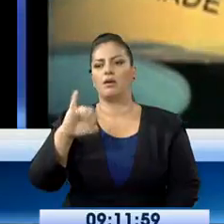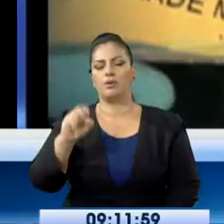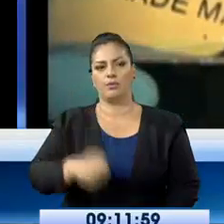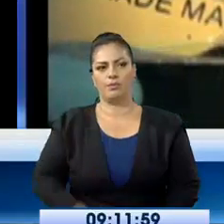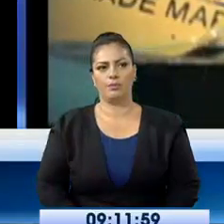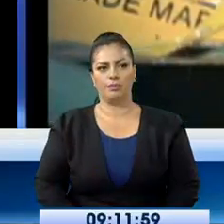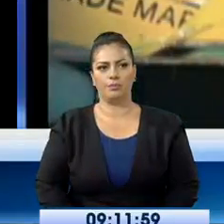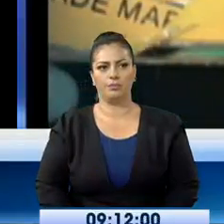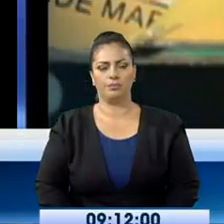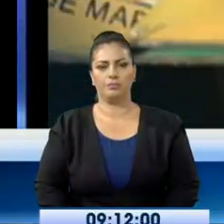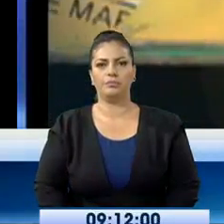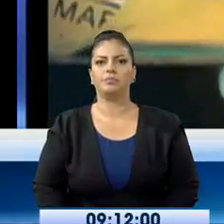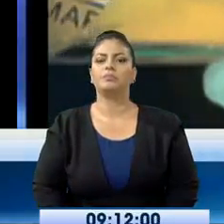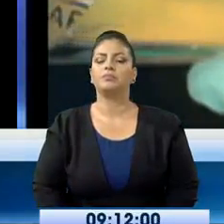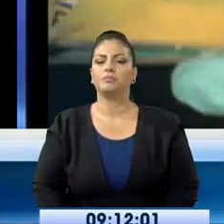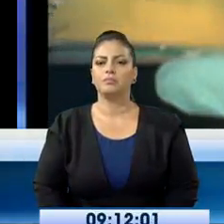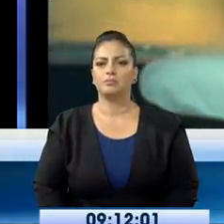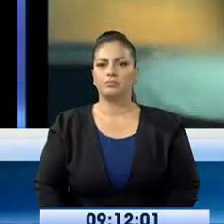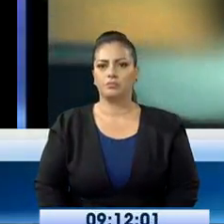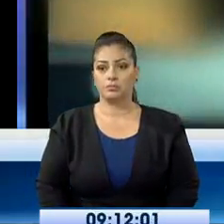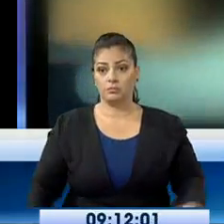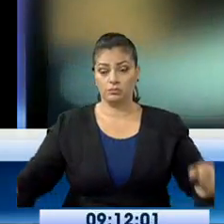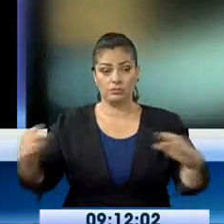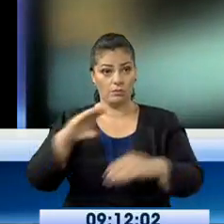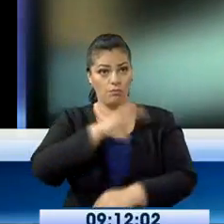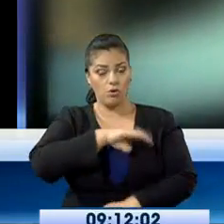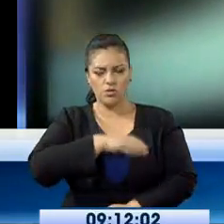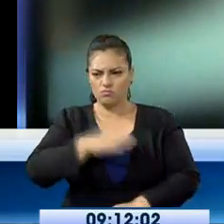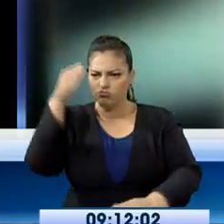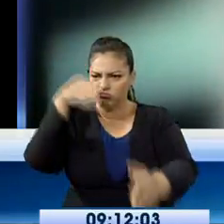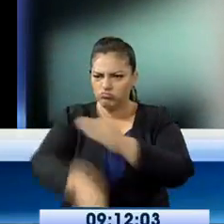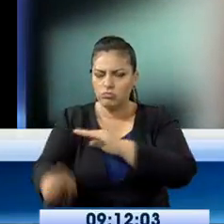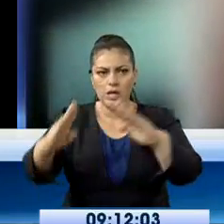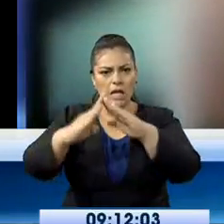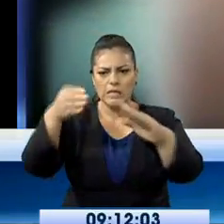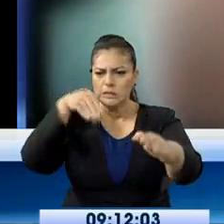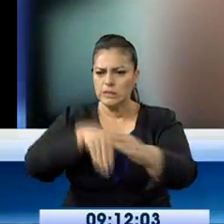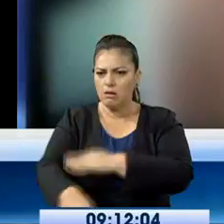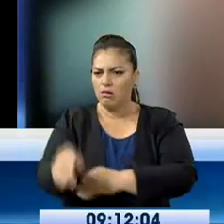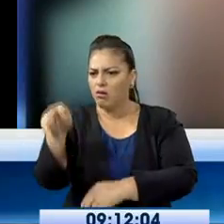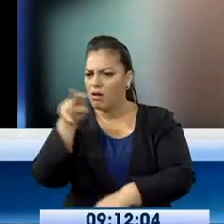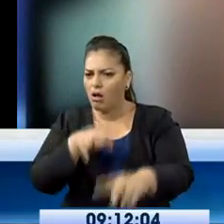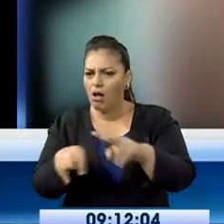la que el menor estaba amarrado, la misma cinta de embalaje con la que el menor tenía